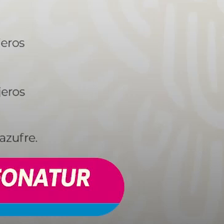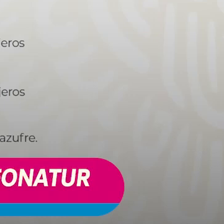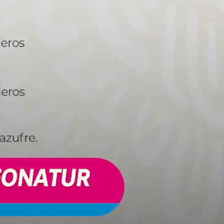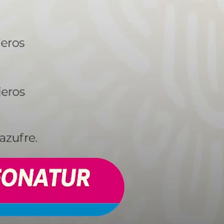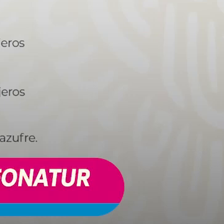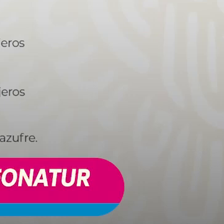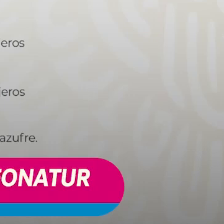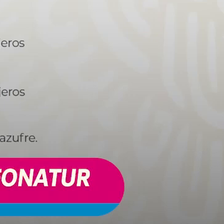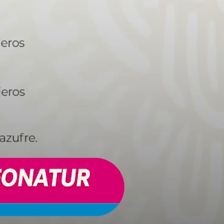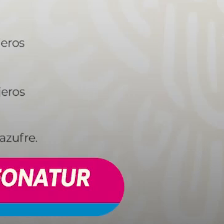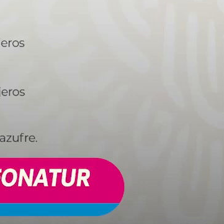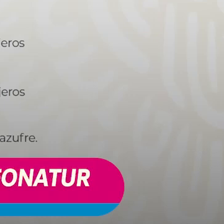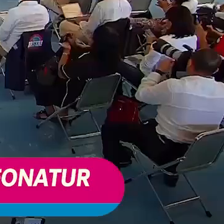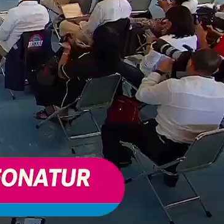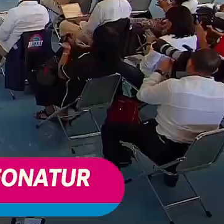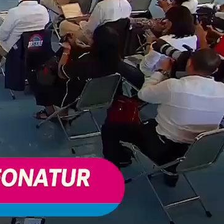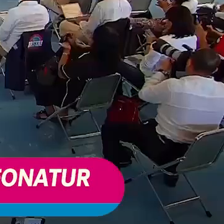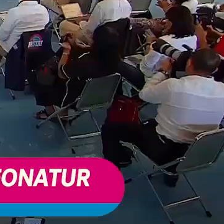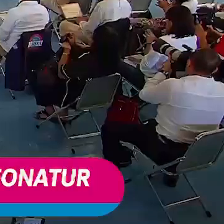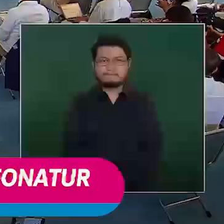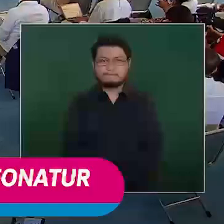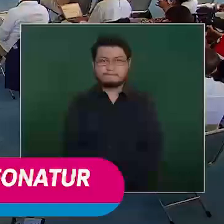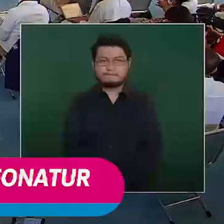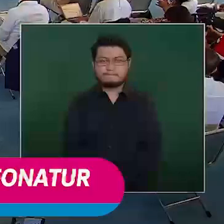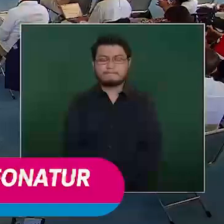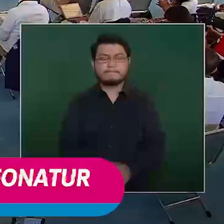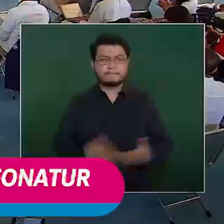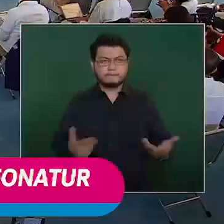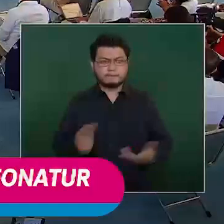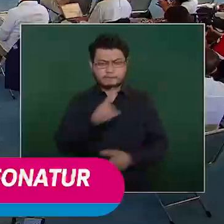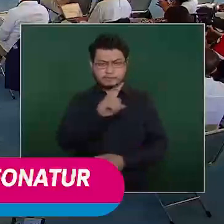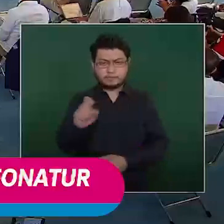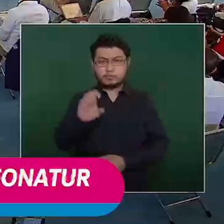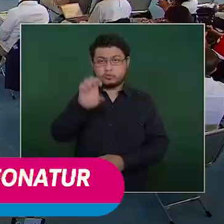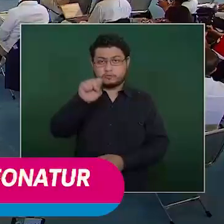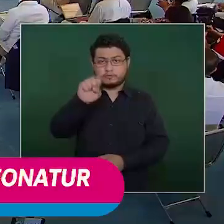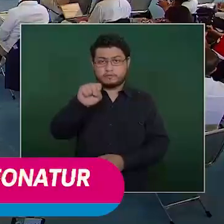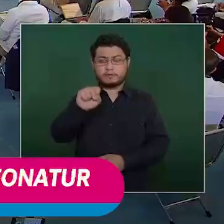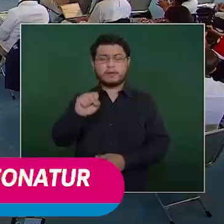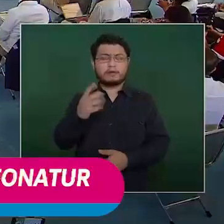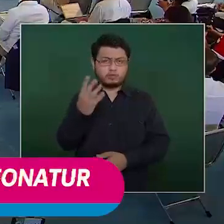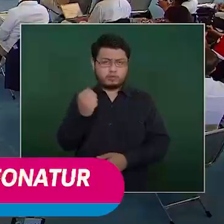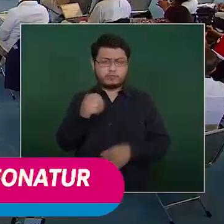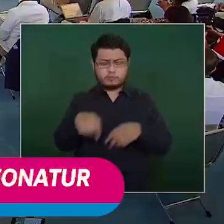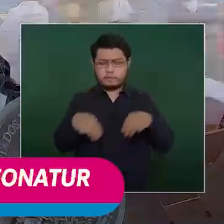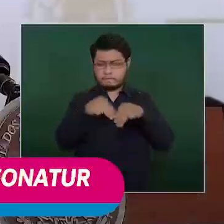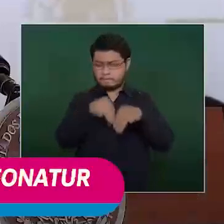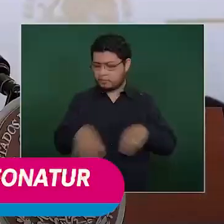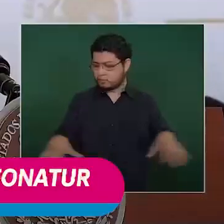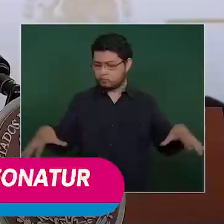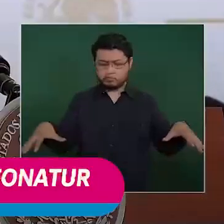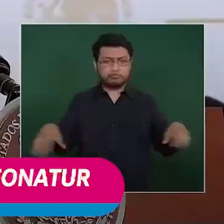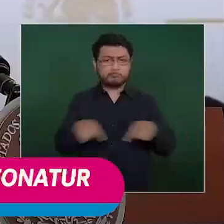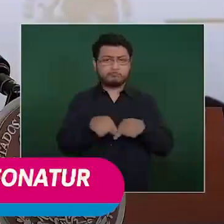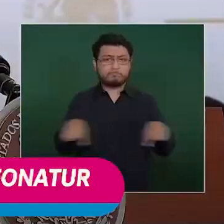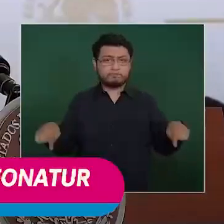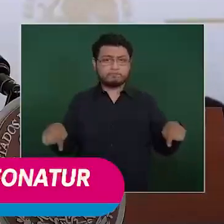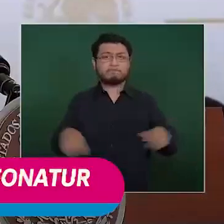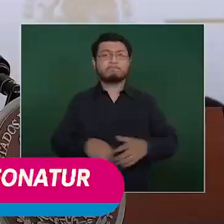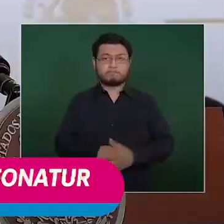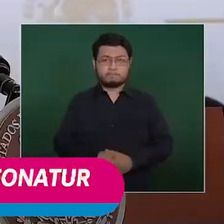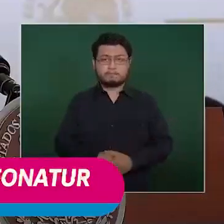con capacidad para 450 pasajeros y de 169 metros de longitud. Para